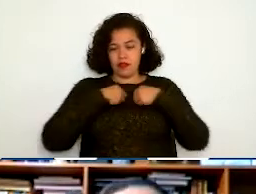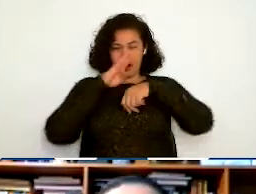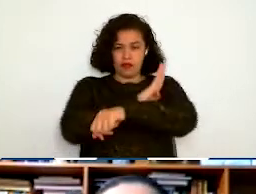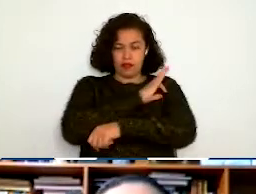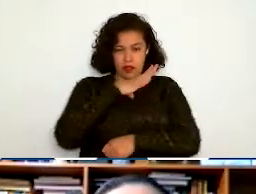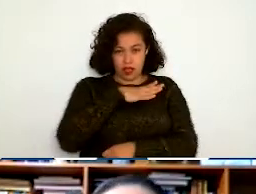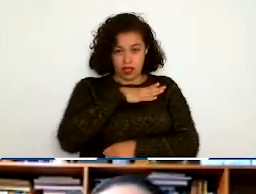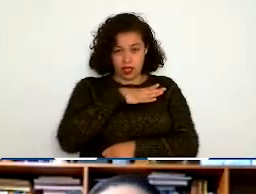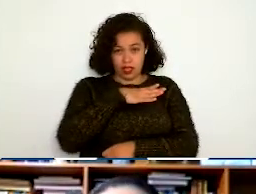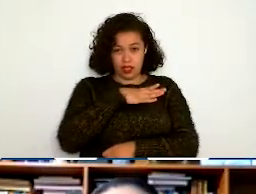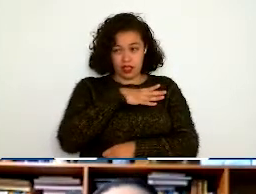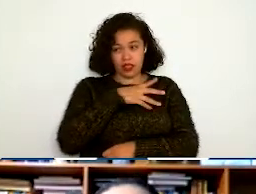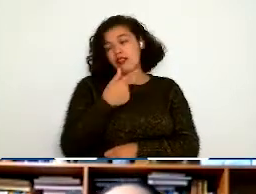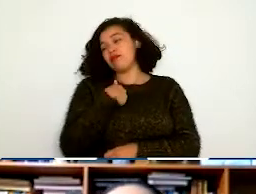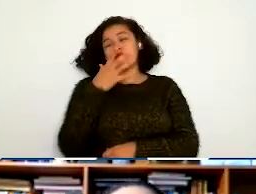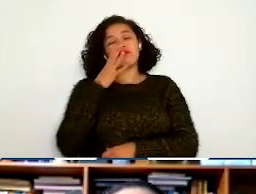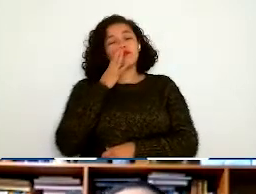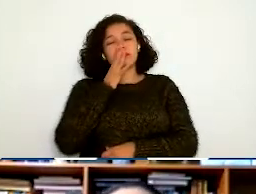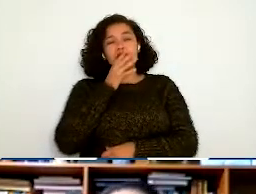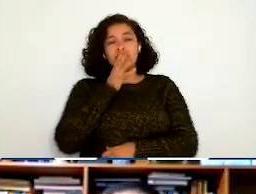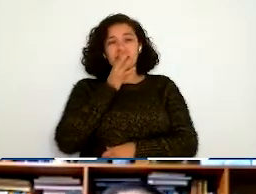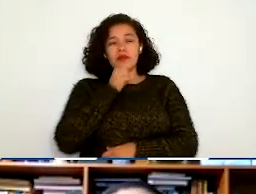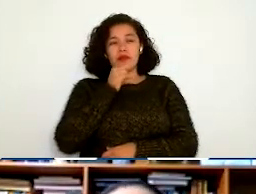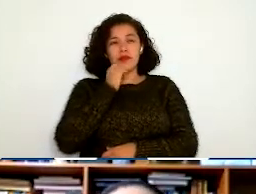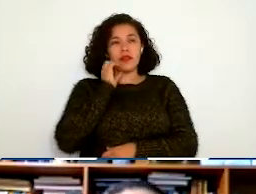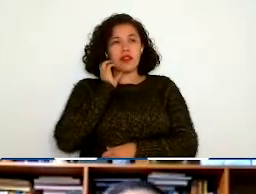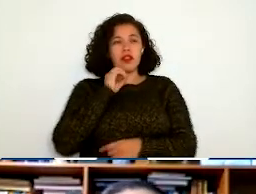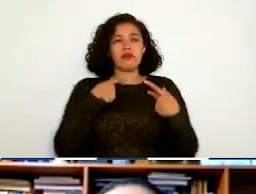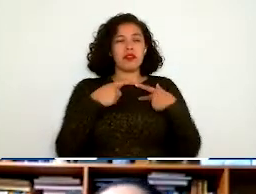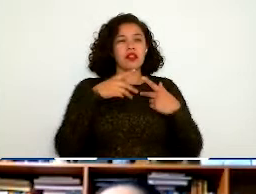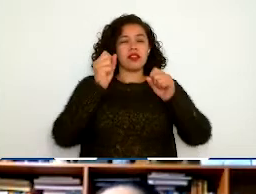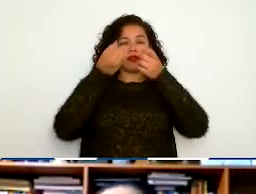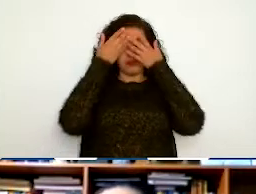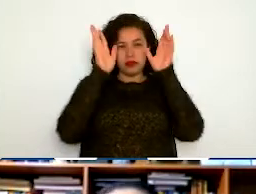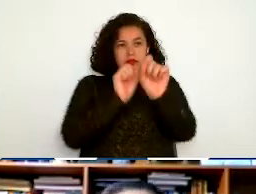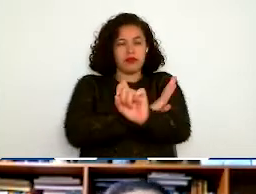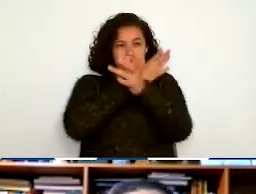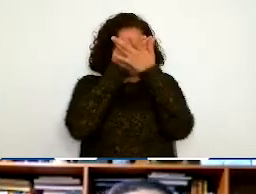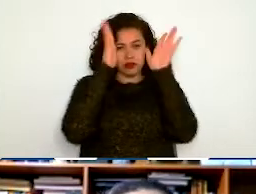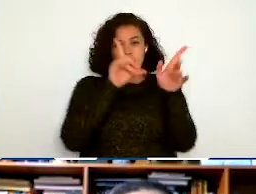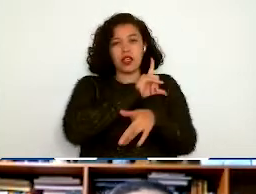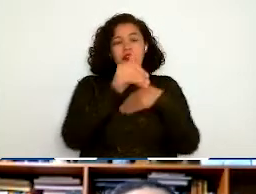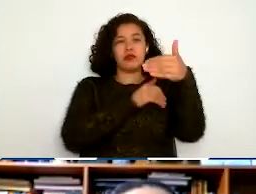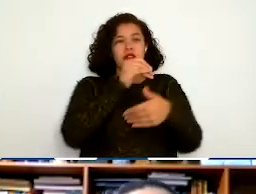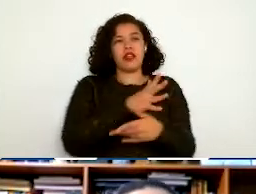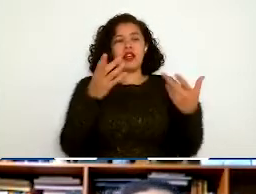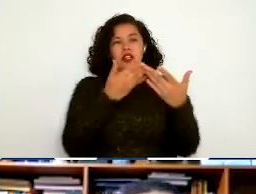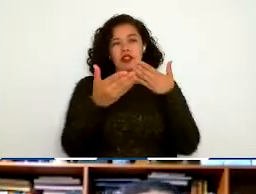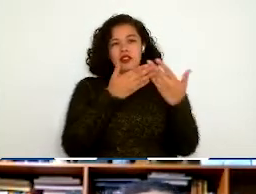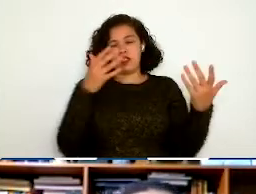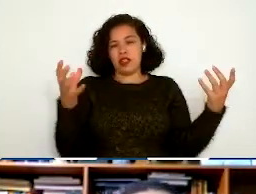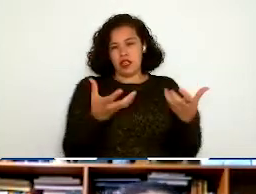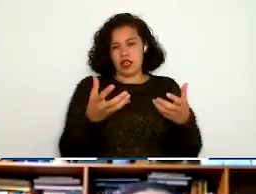simplemente no va a lograr que esa persona se sensibilice, se concientice y por lo tanto actúe. Las personas